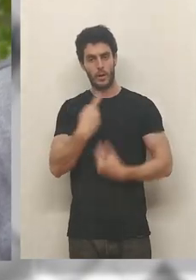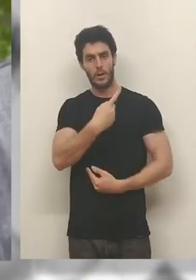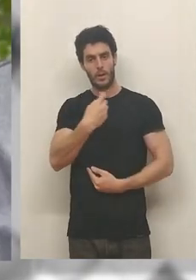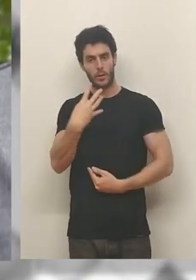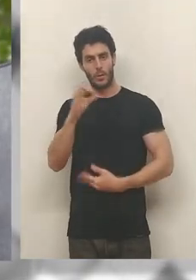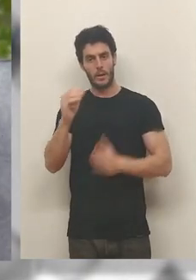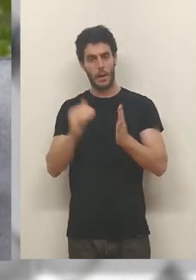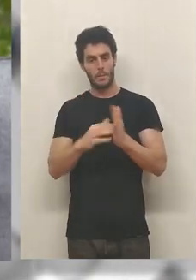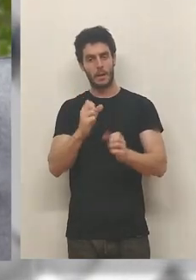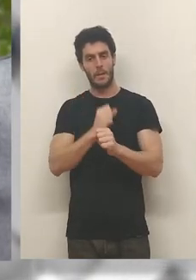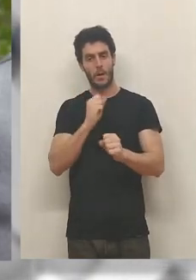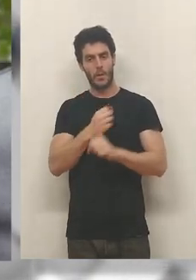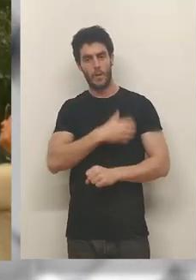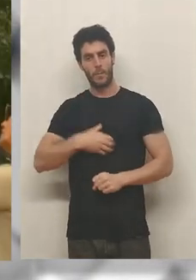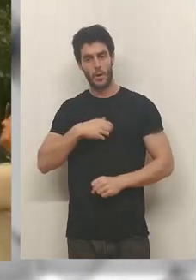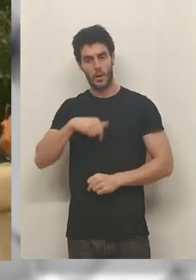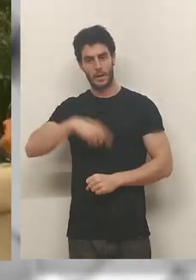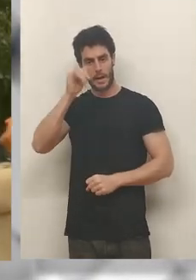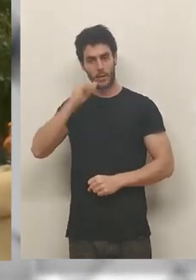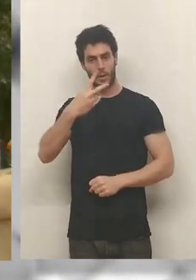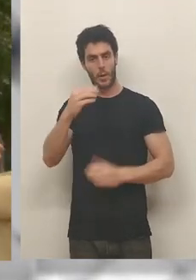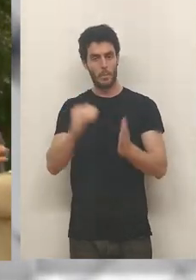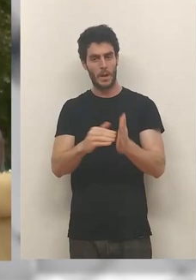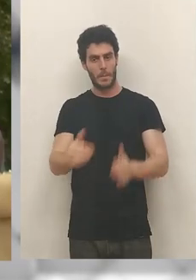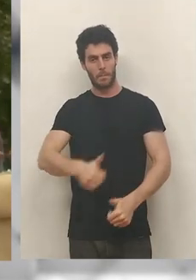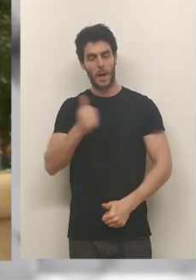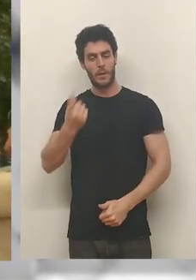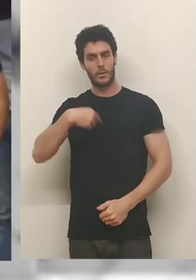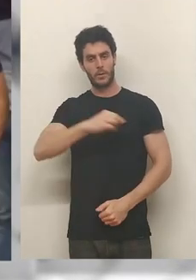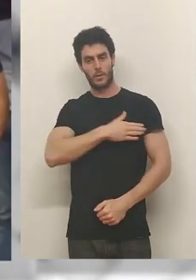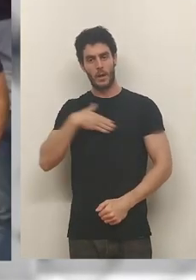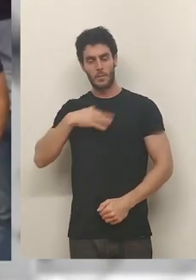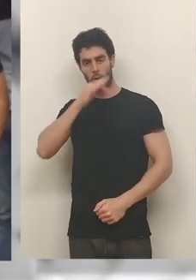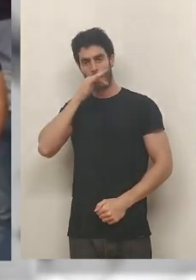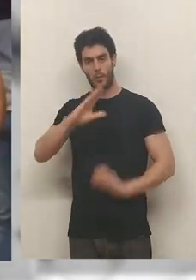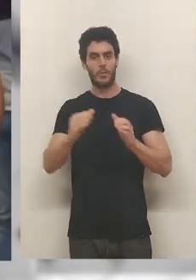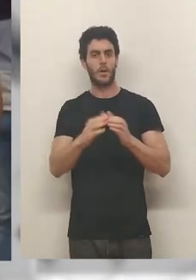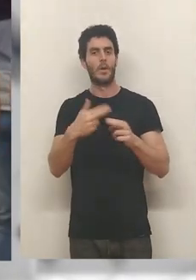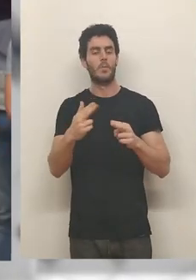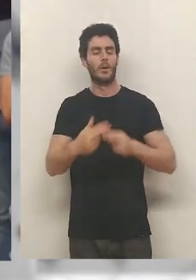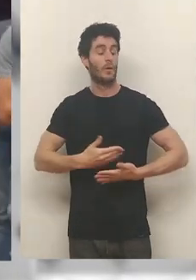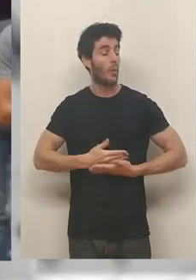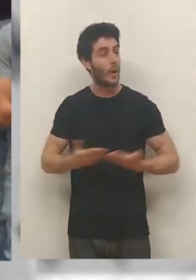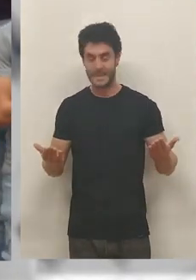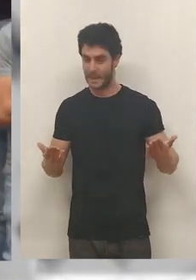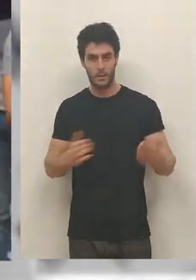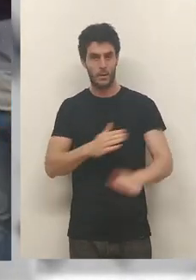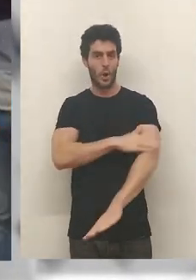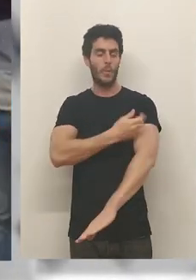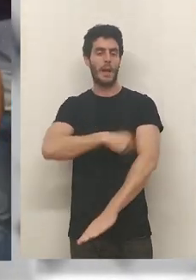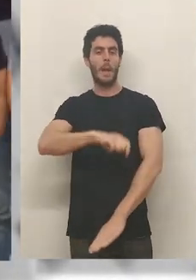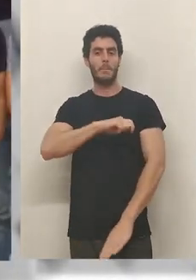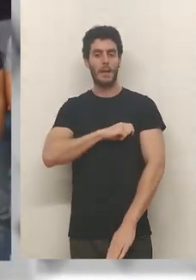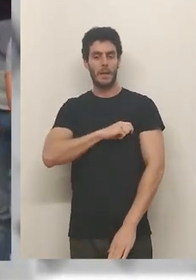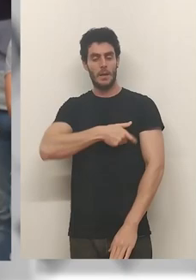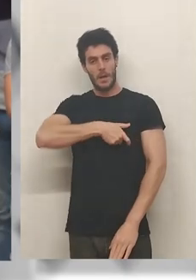sufren 140.000 funcionarios, más de 2.000 en La Rioja. Nosotros queremos un compromiso de los partidos políticos que aceran